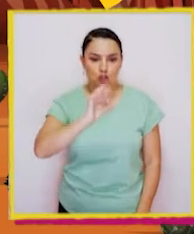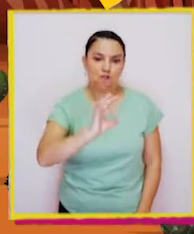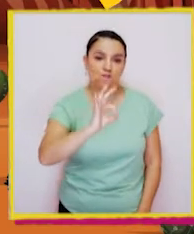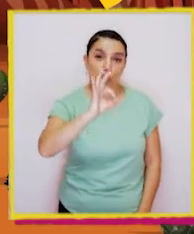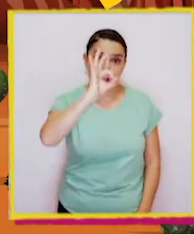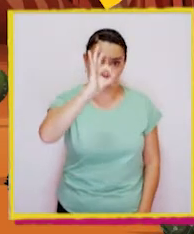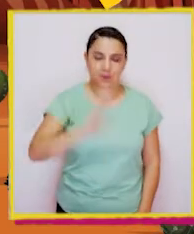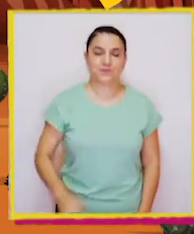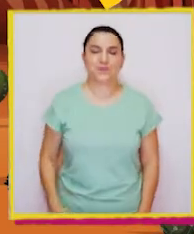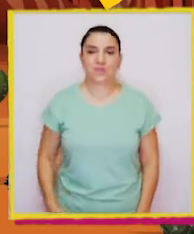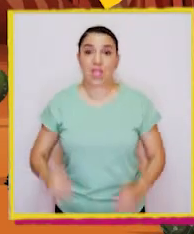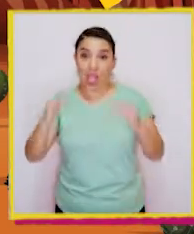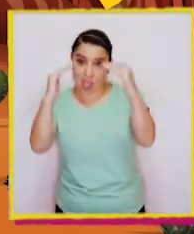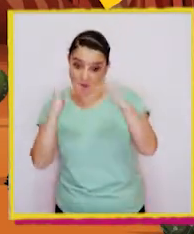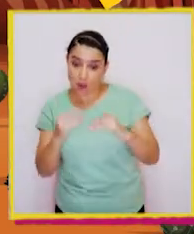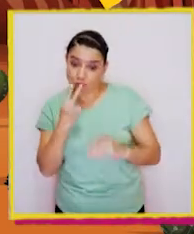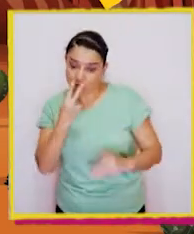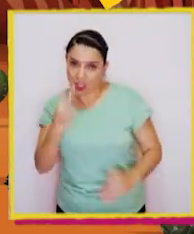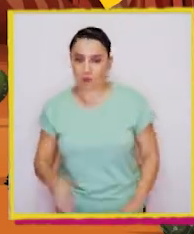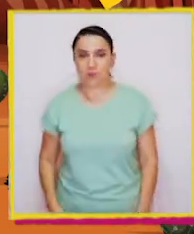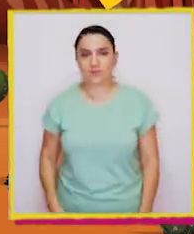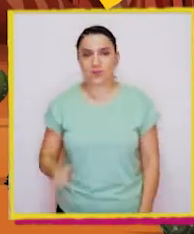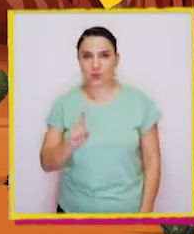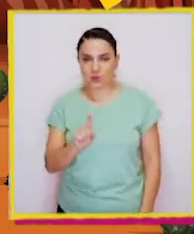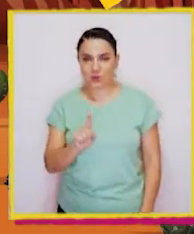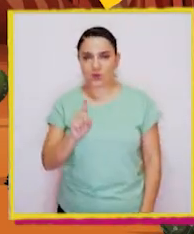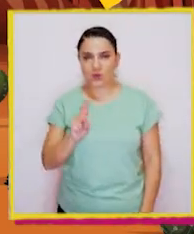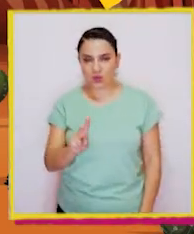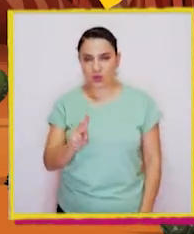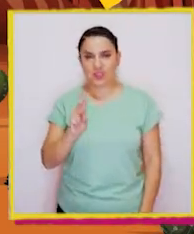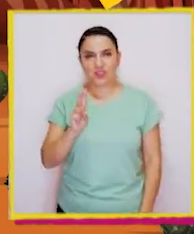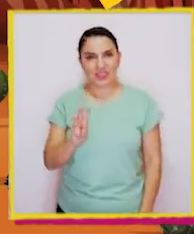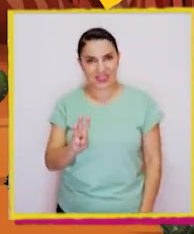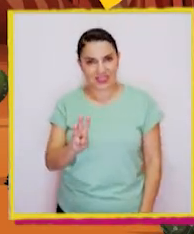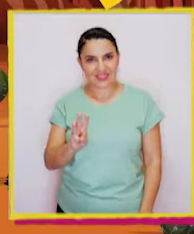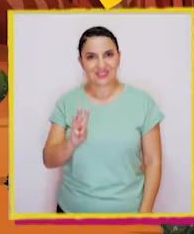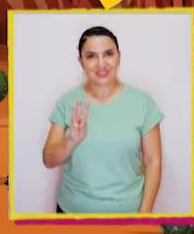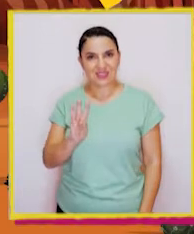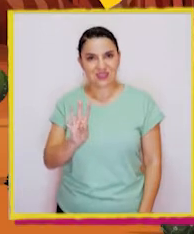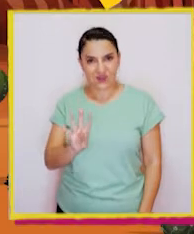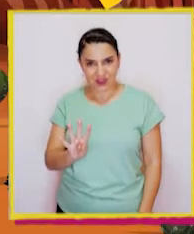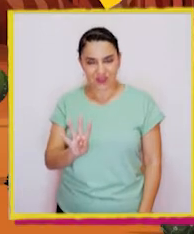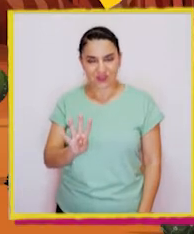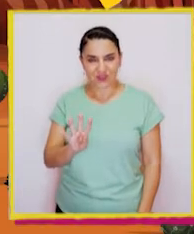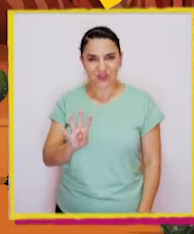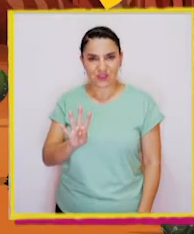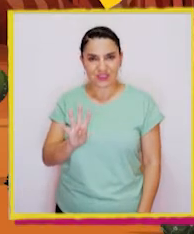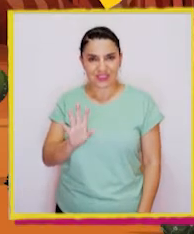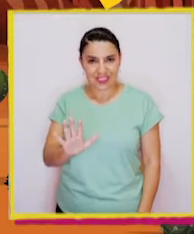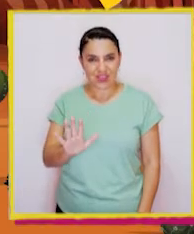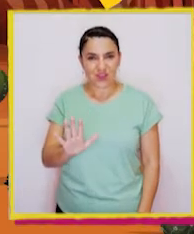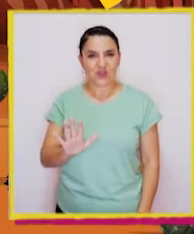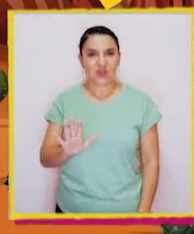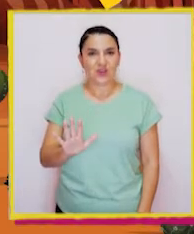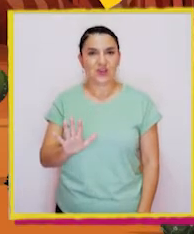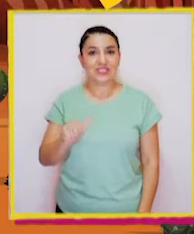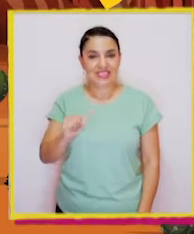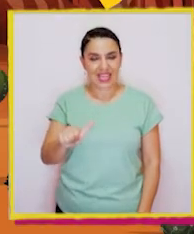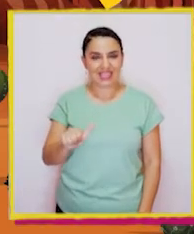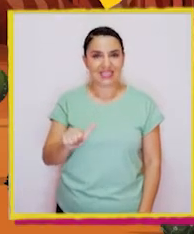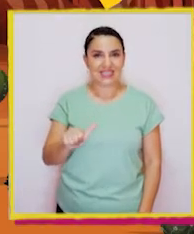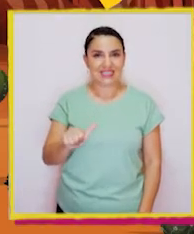8 botones. Y la de abajo, veamos. 1, 2, 3, 4,